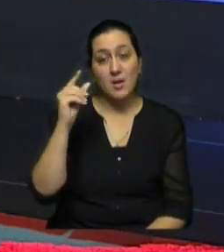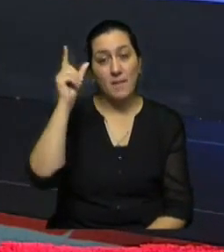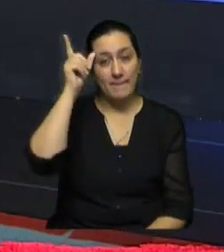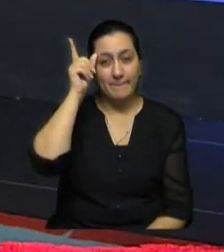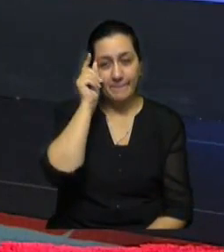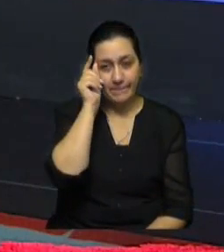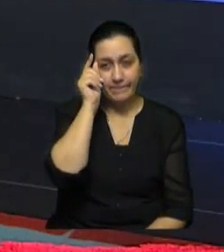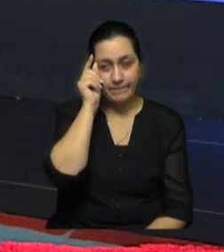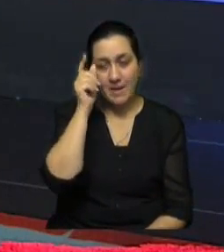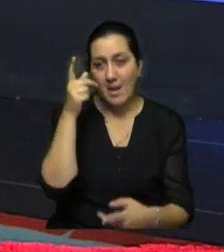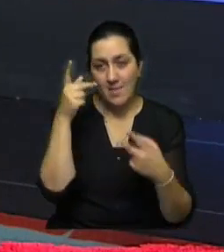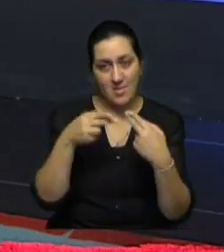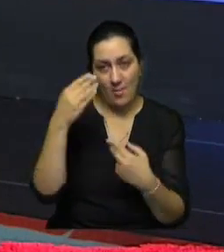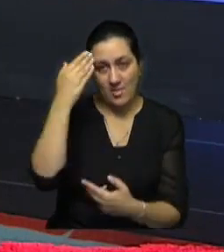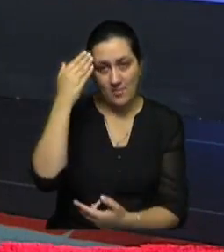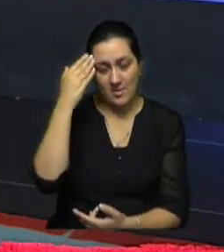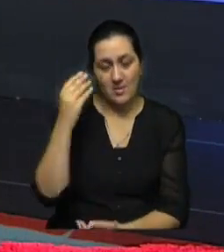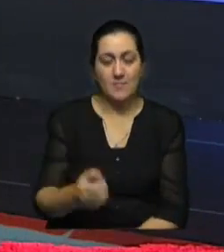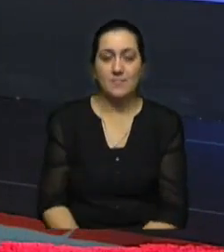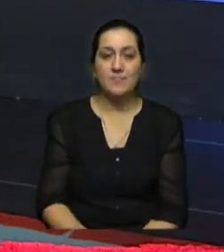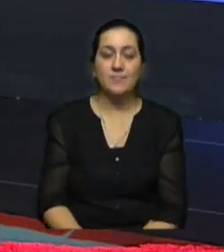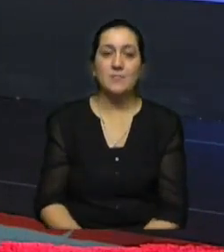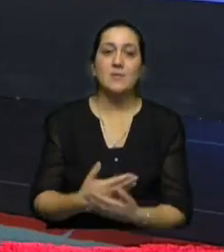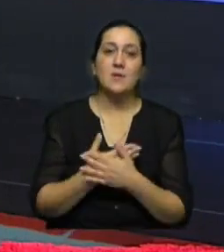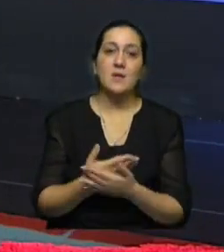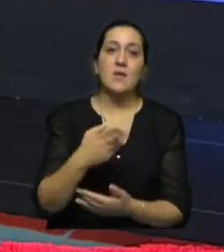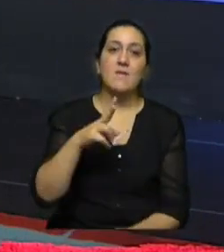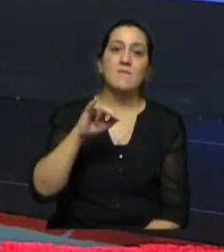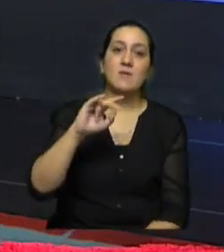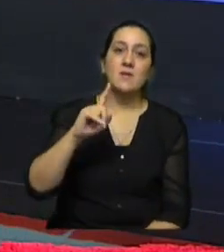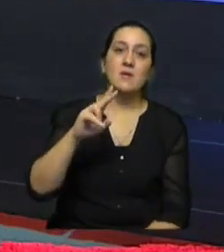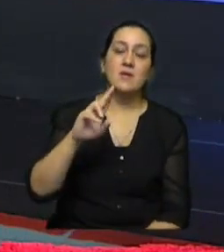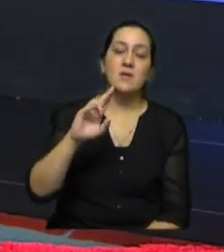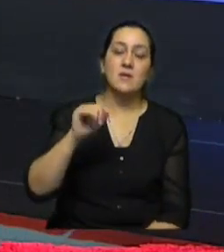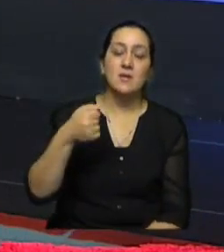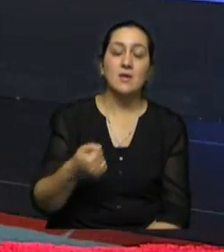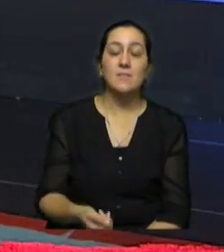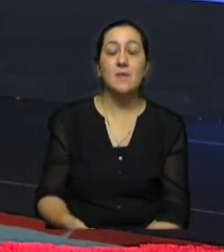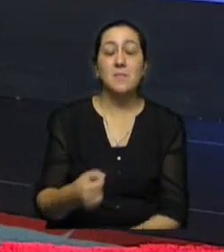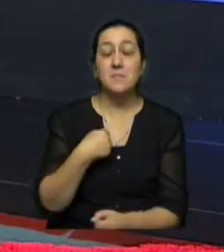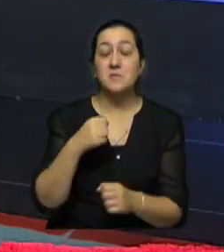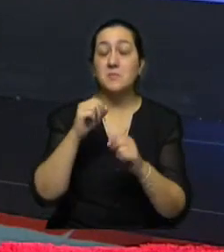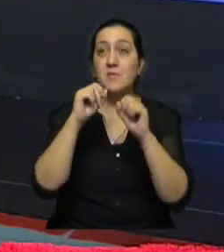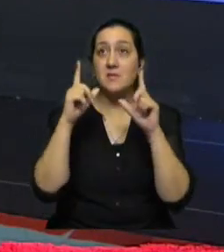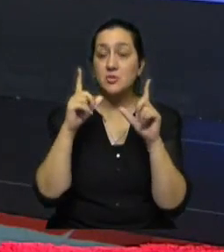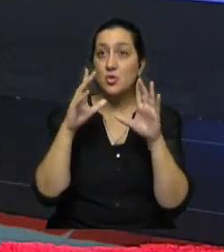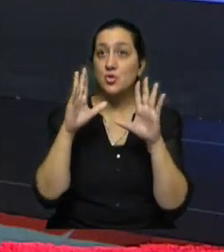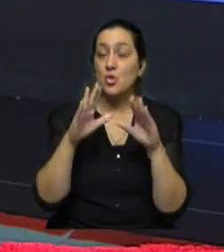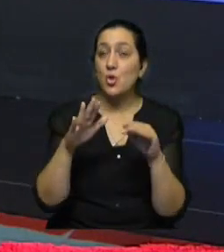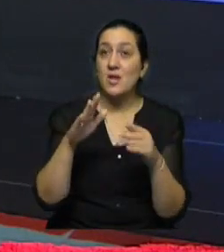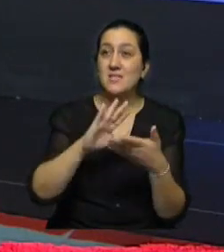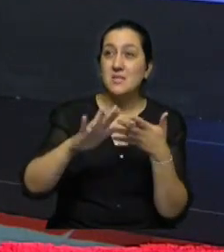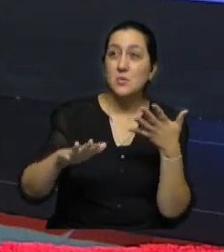y tan limitados mentalmente. Besos, se les quiere, Virginia. Que el otro día yo estaba llamando, me llamaba la atención todo lo que estaba pasando en